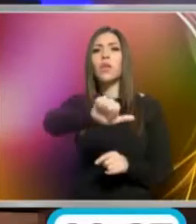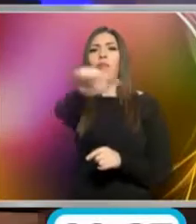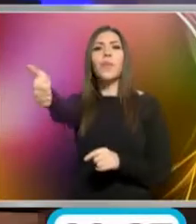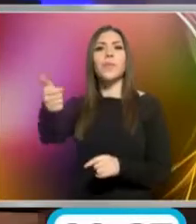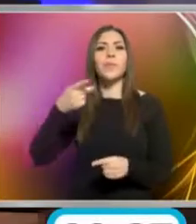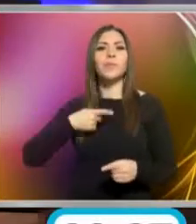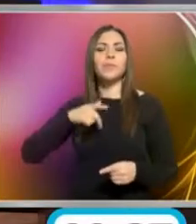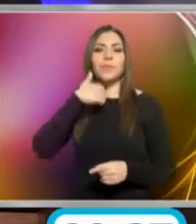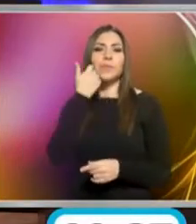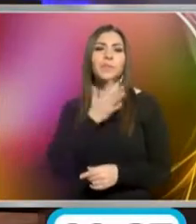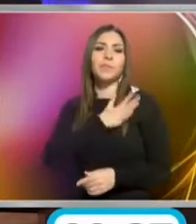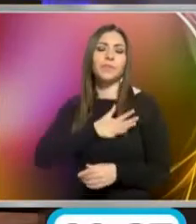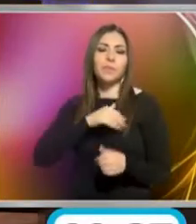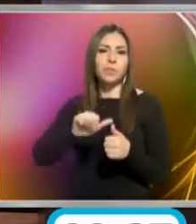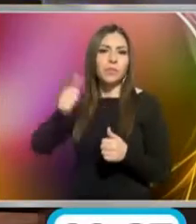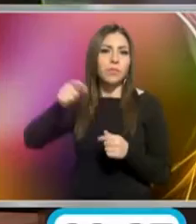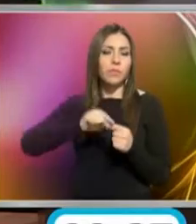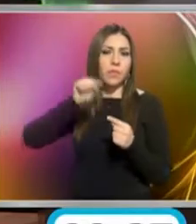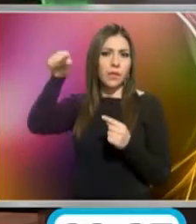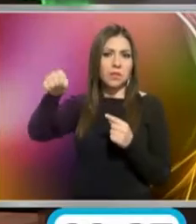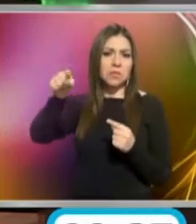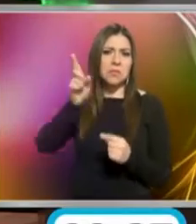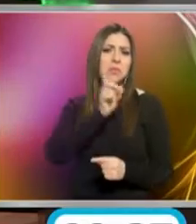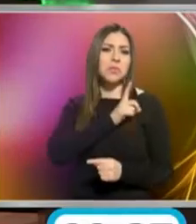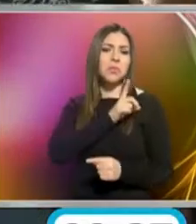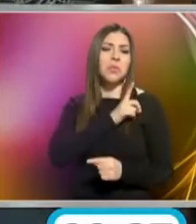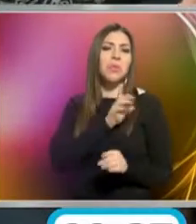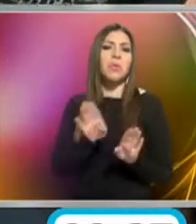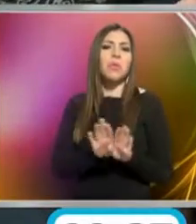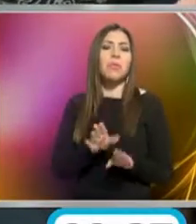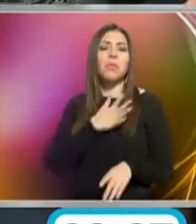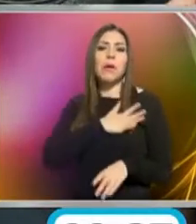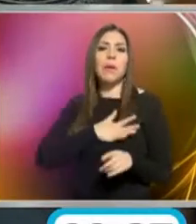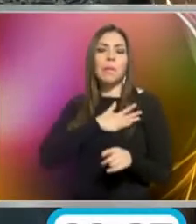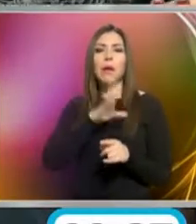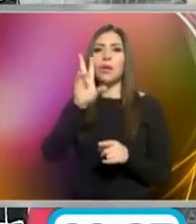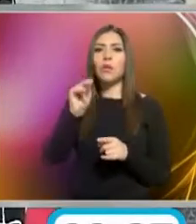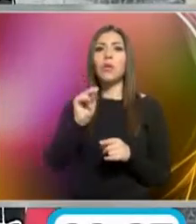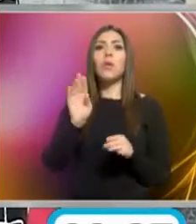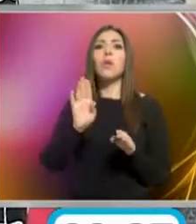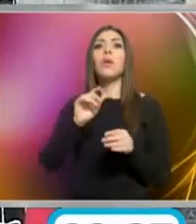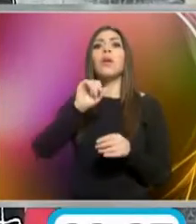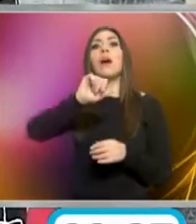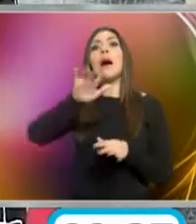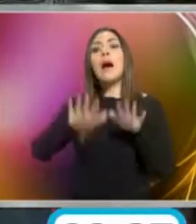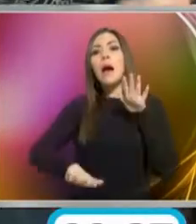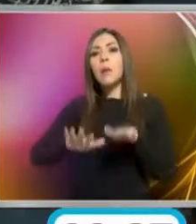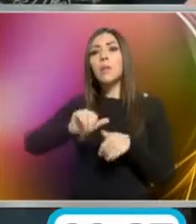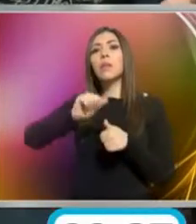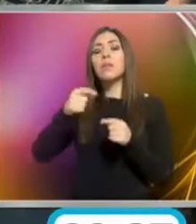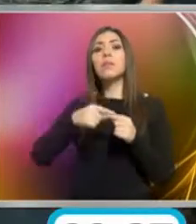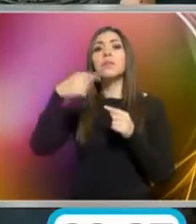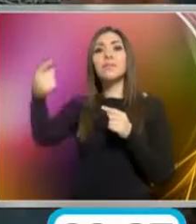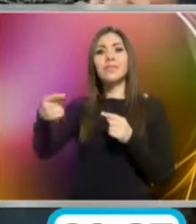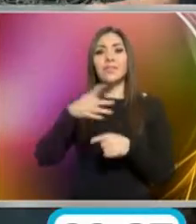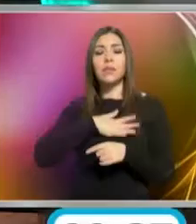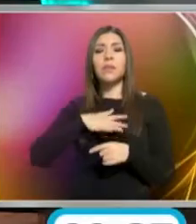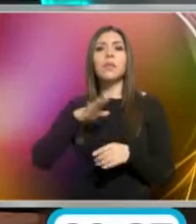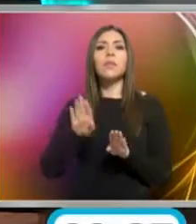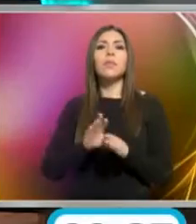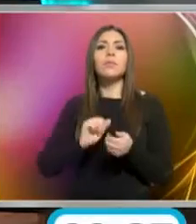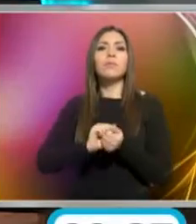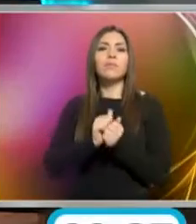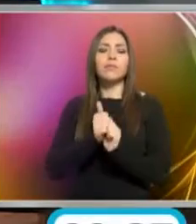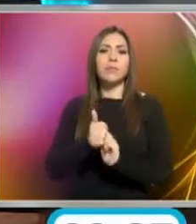es otra cosa. Claro, bueno, pero sí se involucran sentimientos Claro. y sí se involucran muchas veces emociones y se